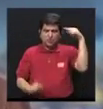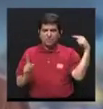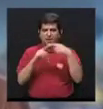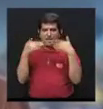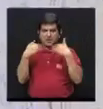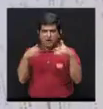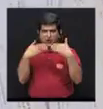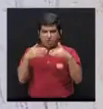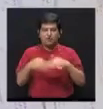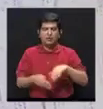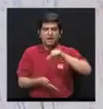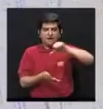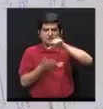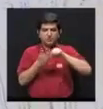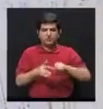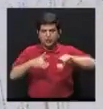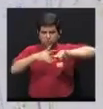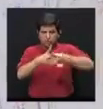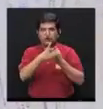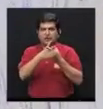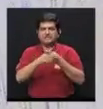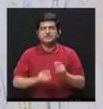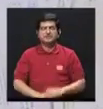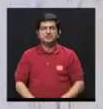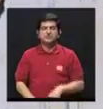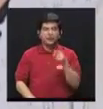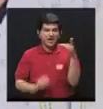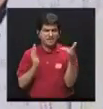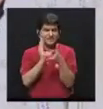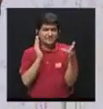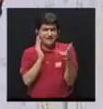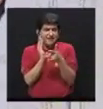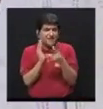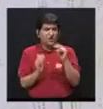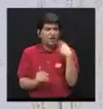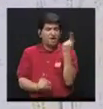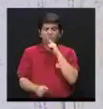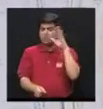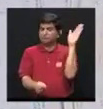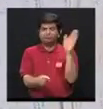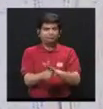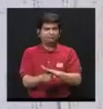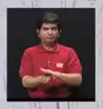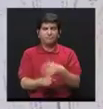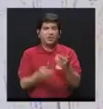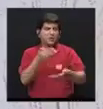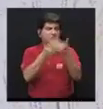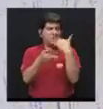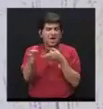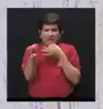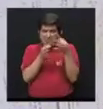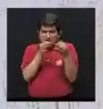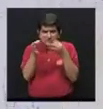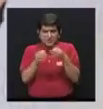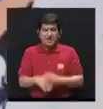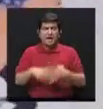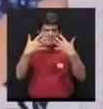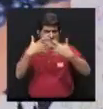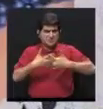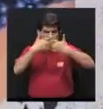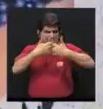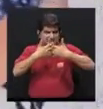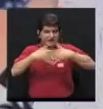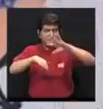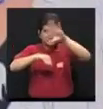¿no? Entonces, por ejemplo, este tipo de tecnologías no solo no cumplen con las promesas que dicen las empresas, sino que además